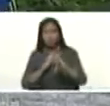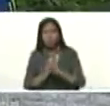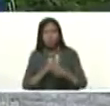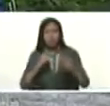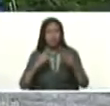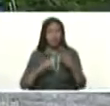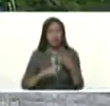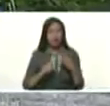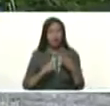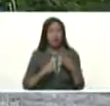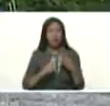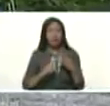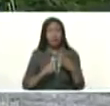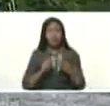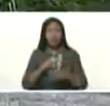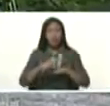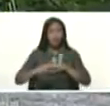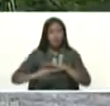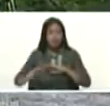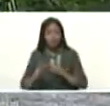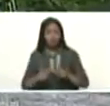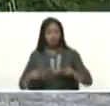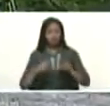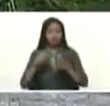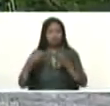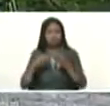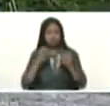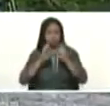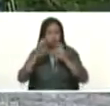internacionales, regionales, subregionales.